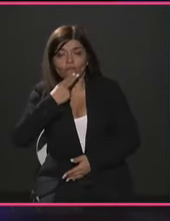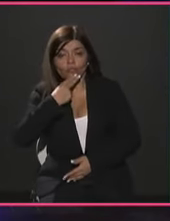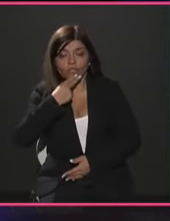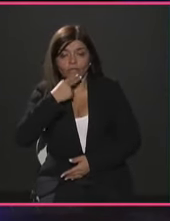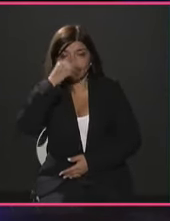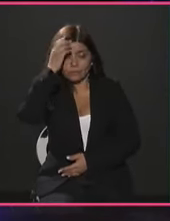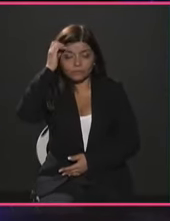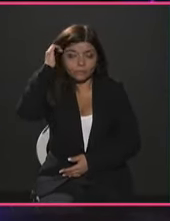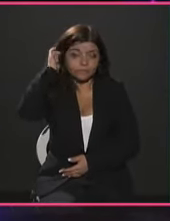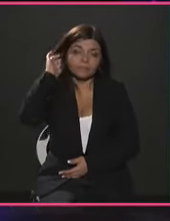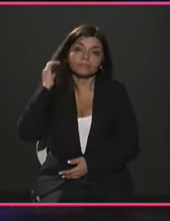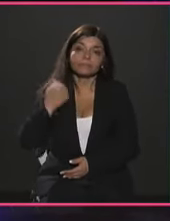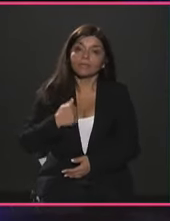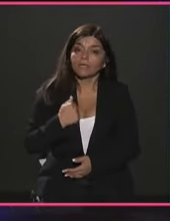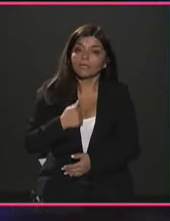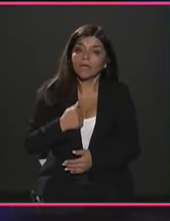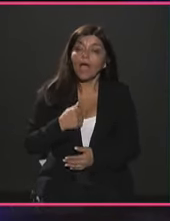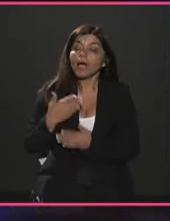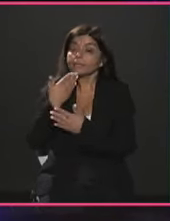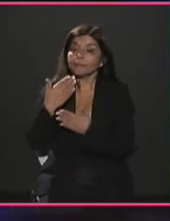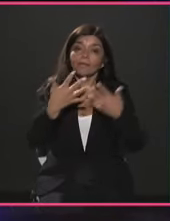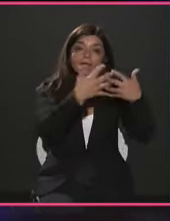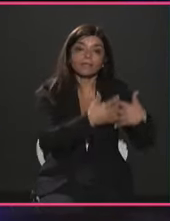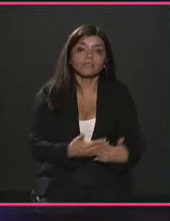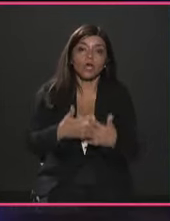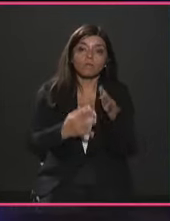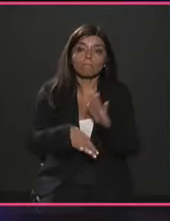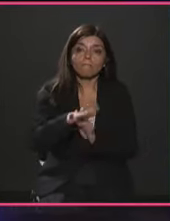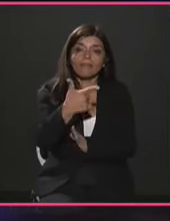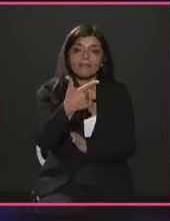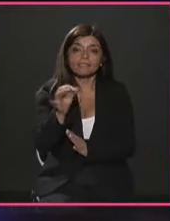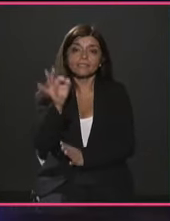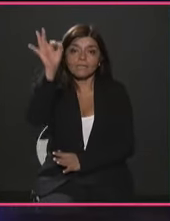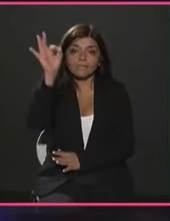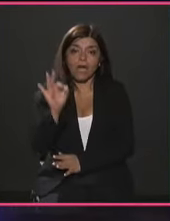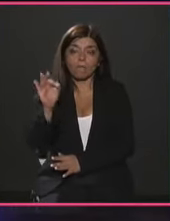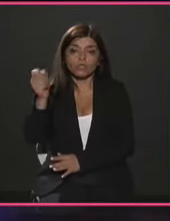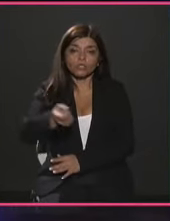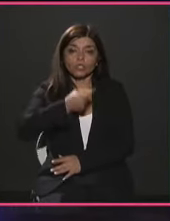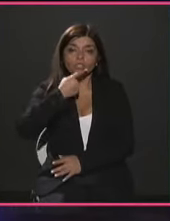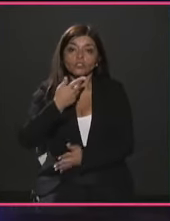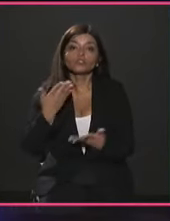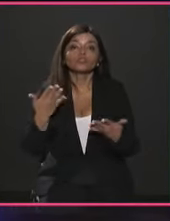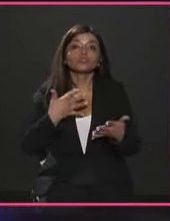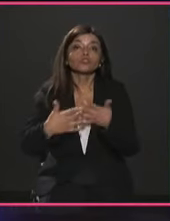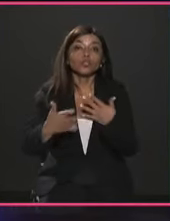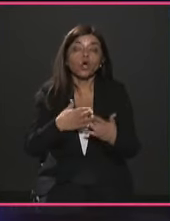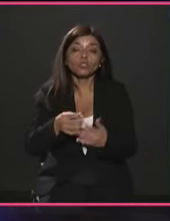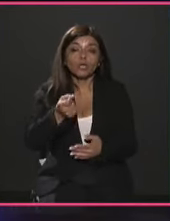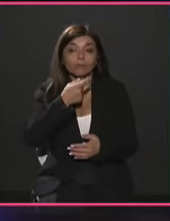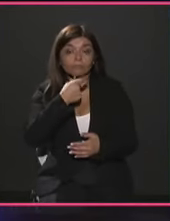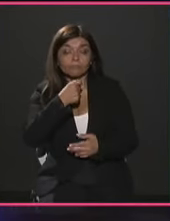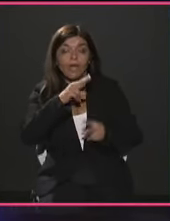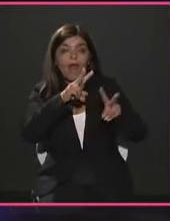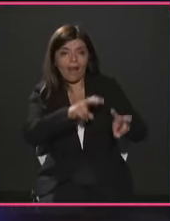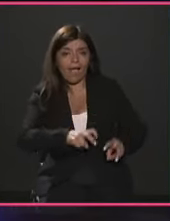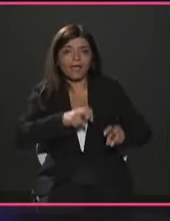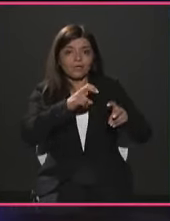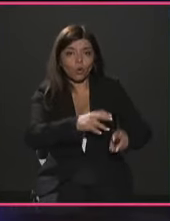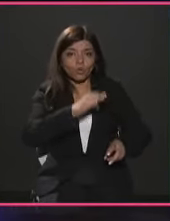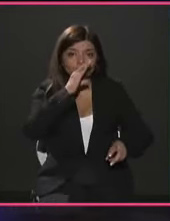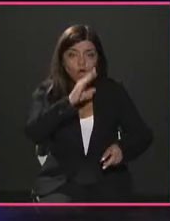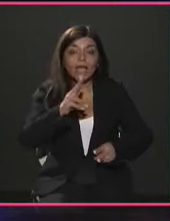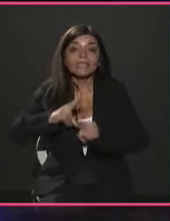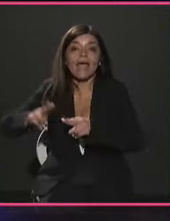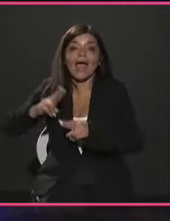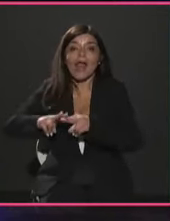yo país donde yo vivo Estados Unidos más del 7% de los antibióticos utilizan en la agricultura y en la creación de